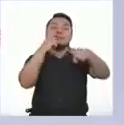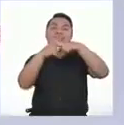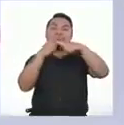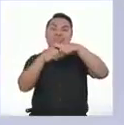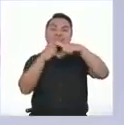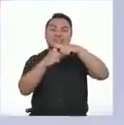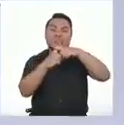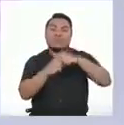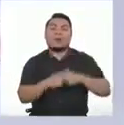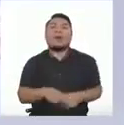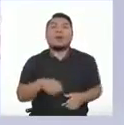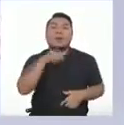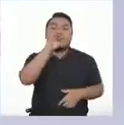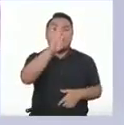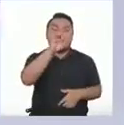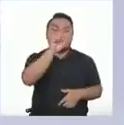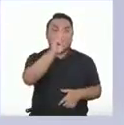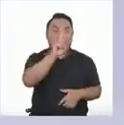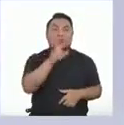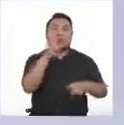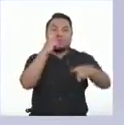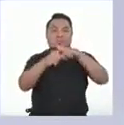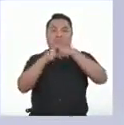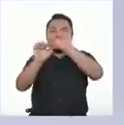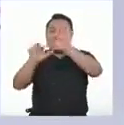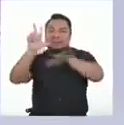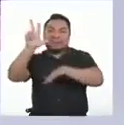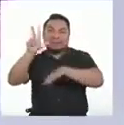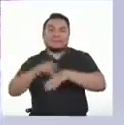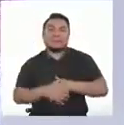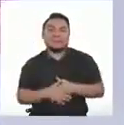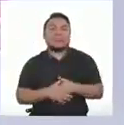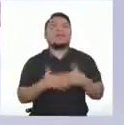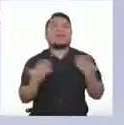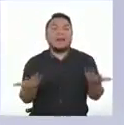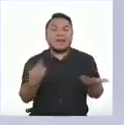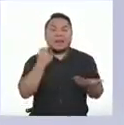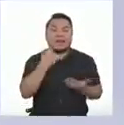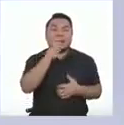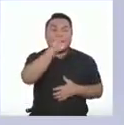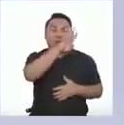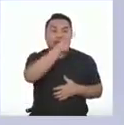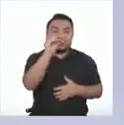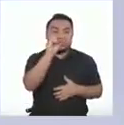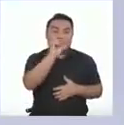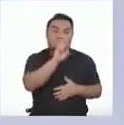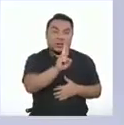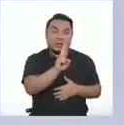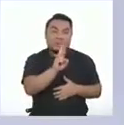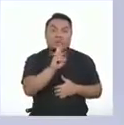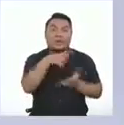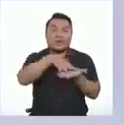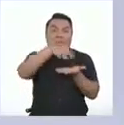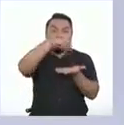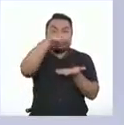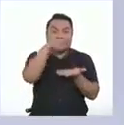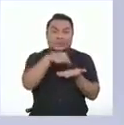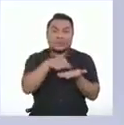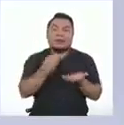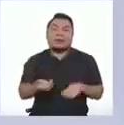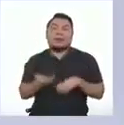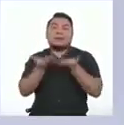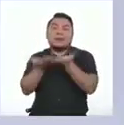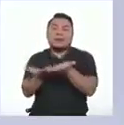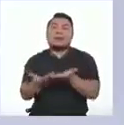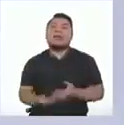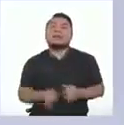multiplicar 4 gramos por 13. Entonces, podemos decir que 400 gramos de quinoa germinada